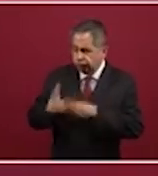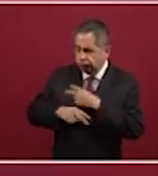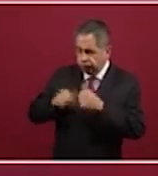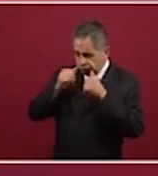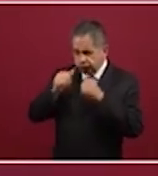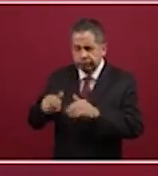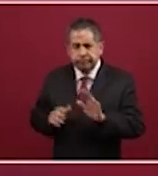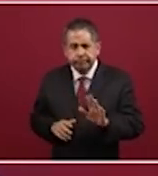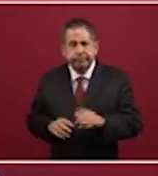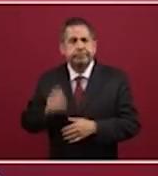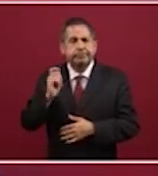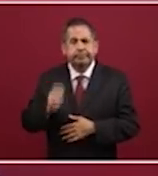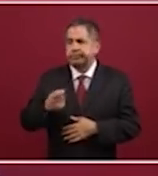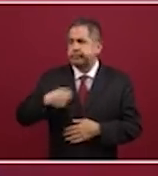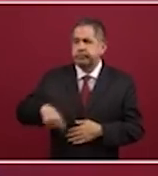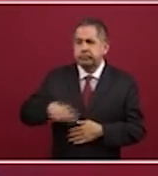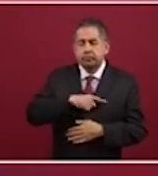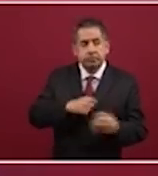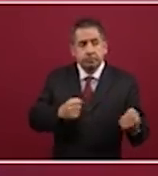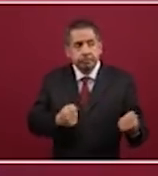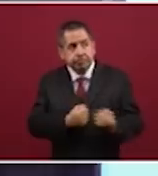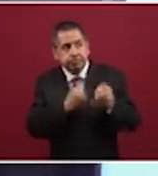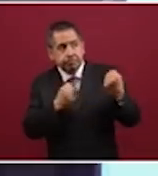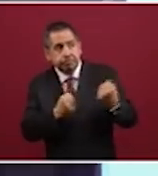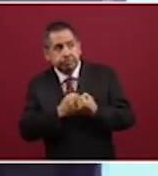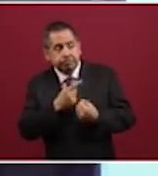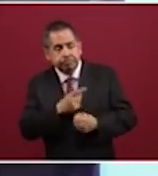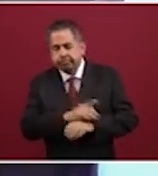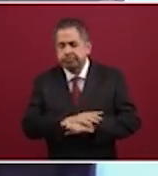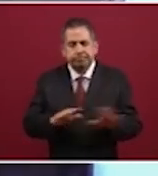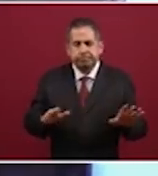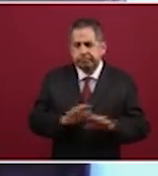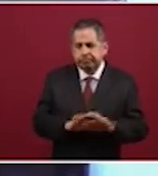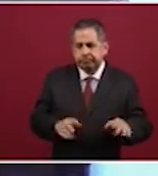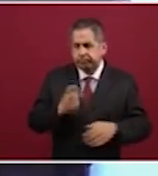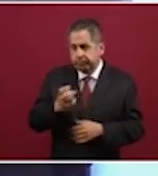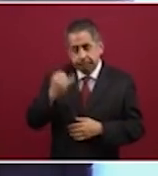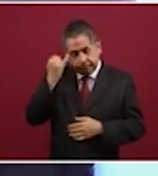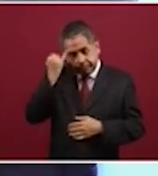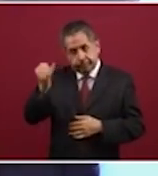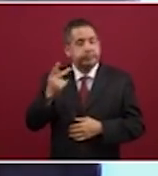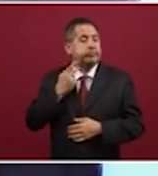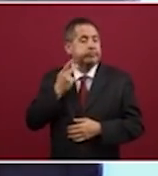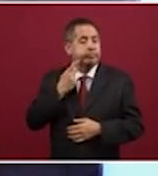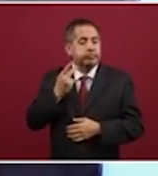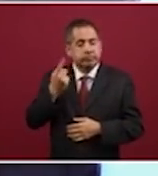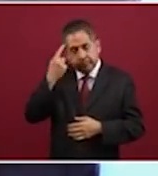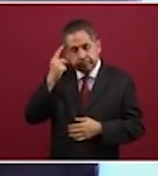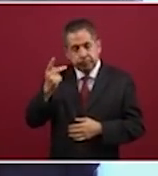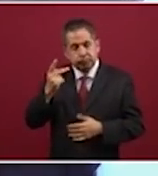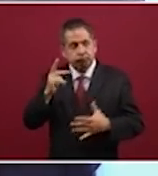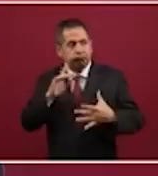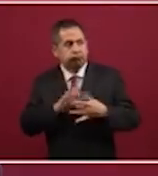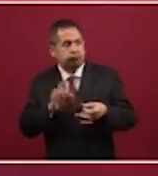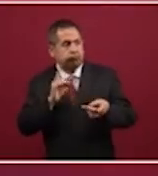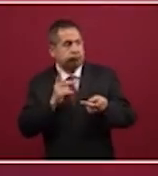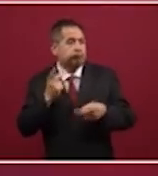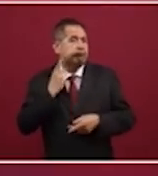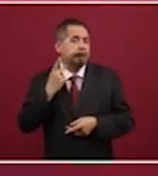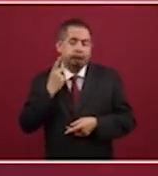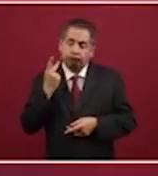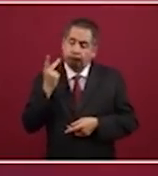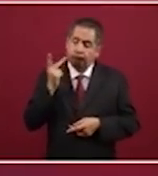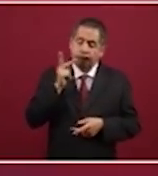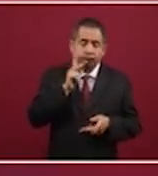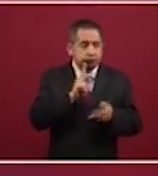evitar la confrontación. Para eso se inventó la política, para evitar la confrontación,